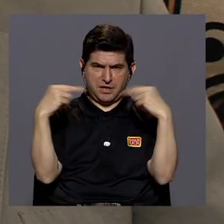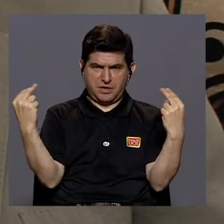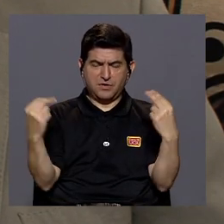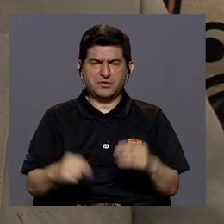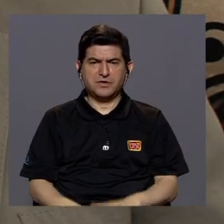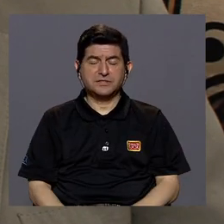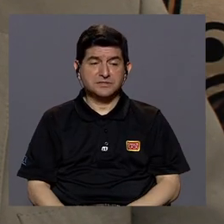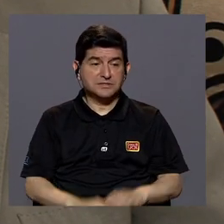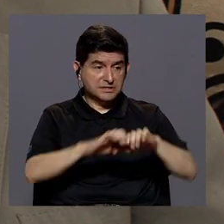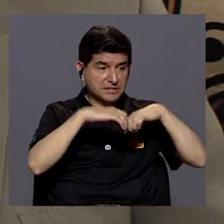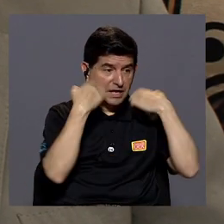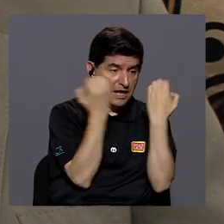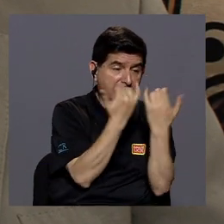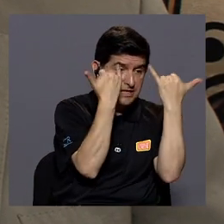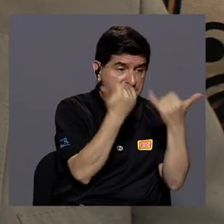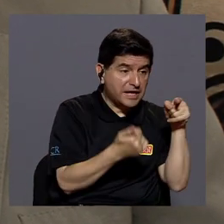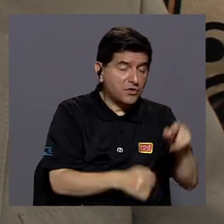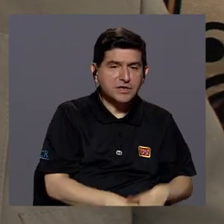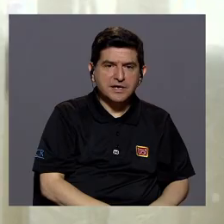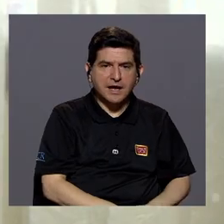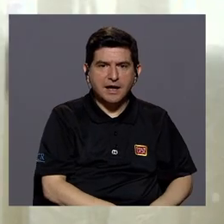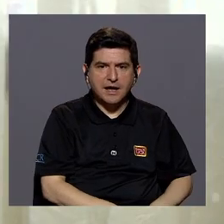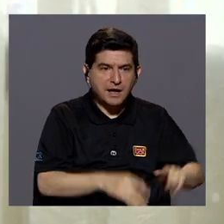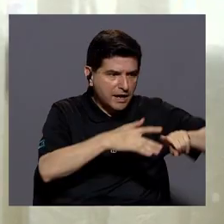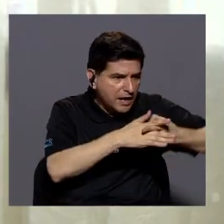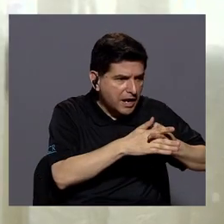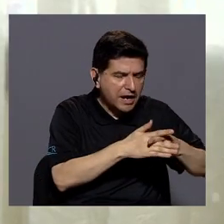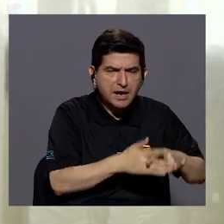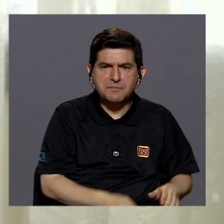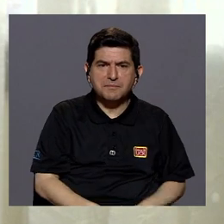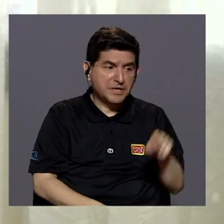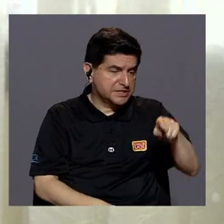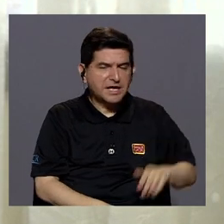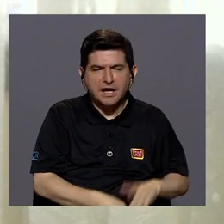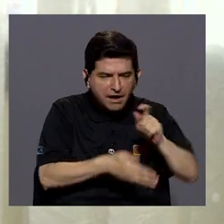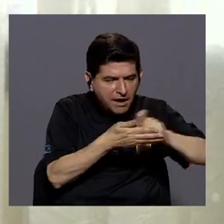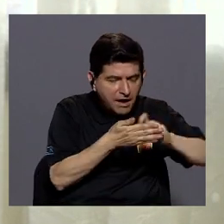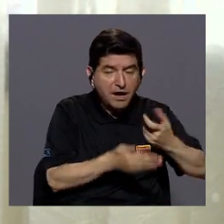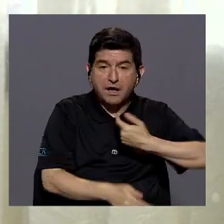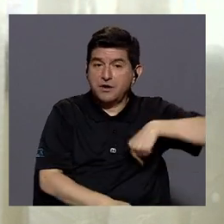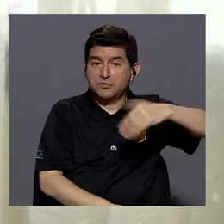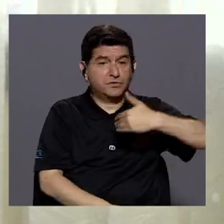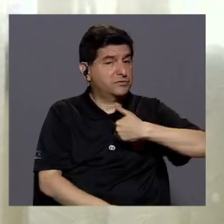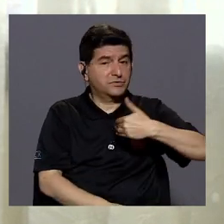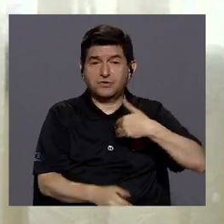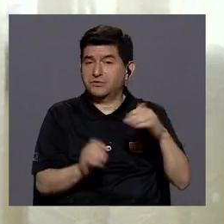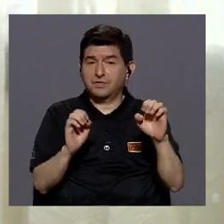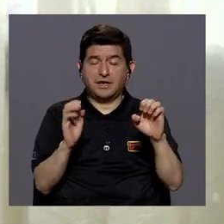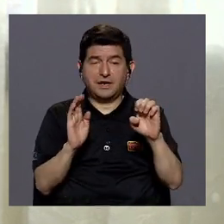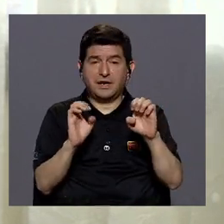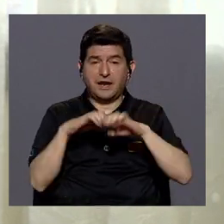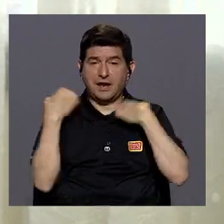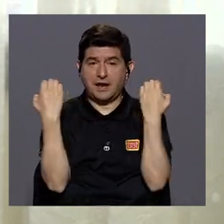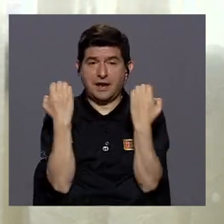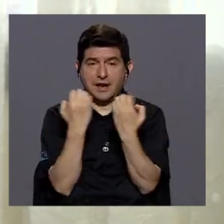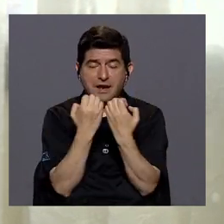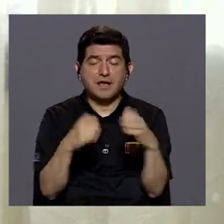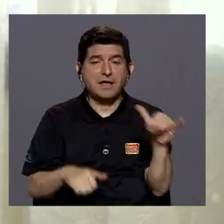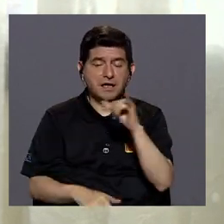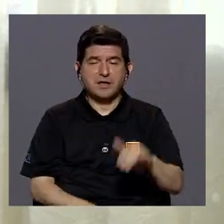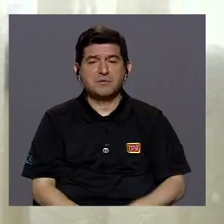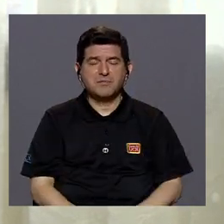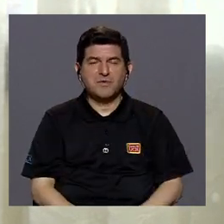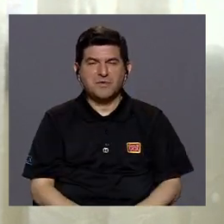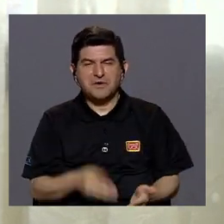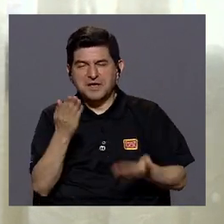estadio, empezaba a escribir. Y nosotros no podíamos porque no teníamos ese equipo. Y no sé, teníamos un periodo como con